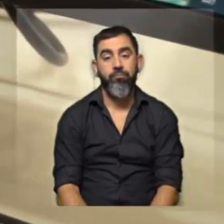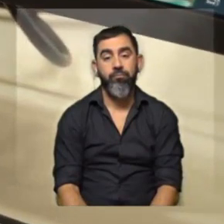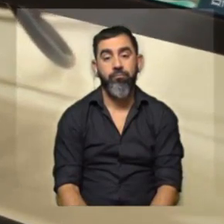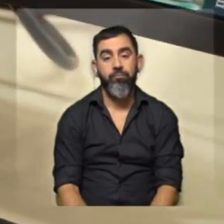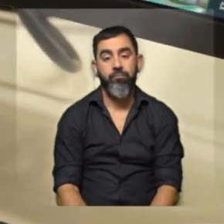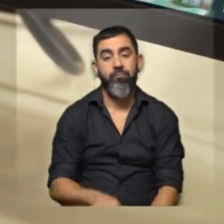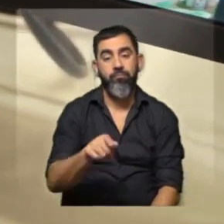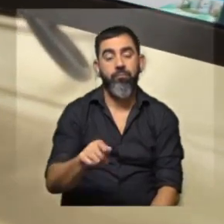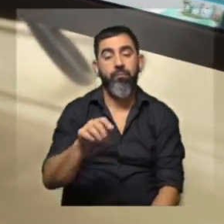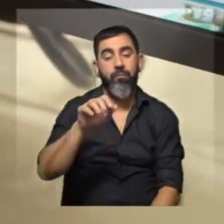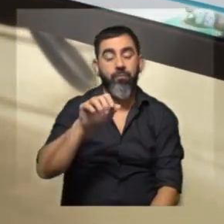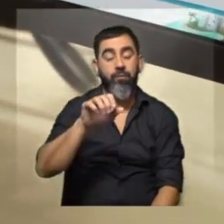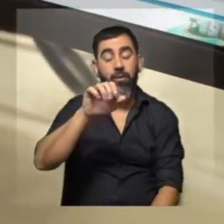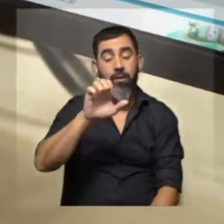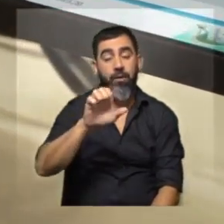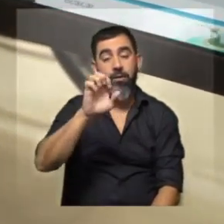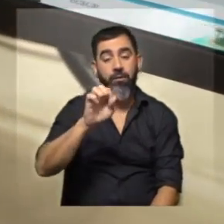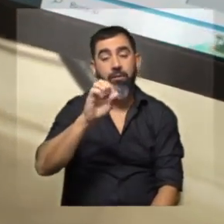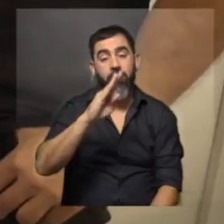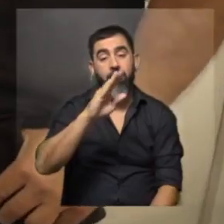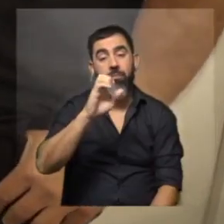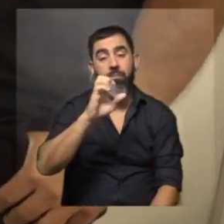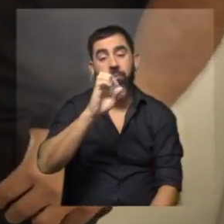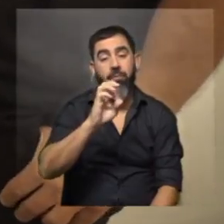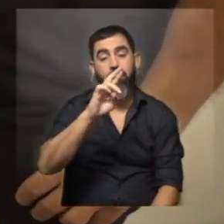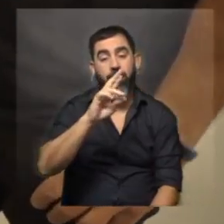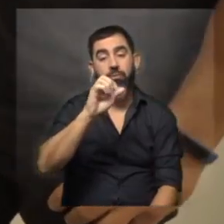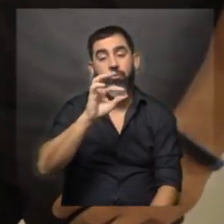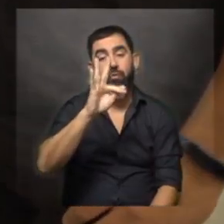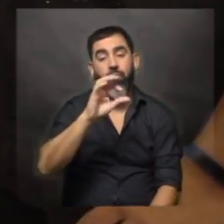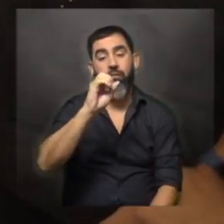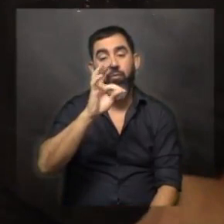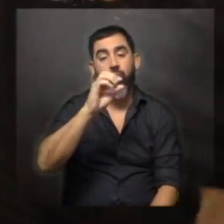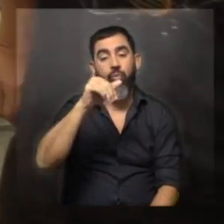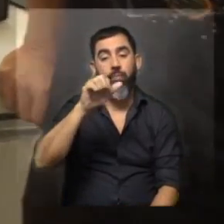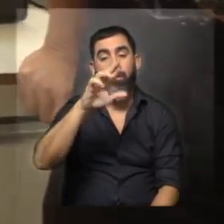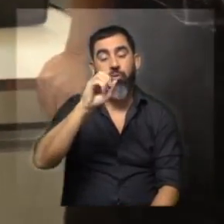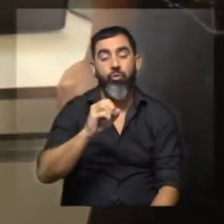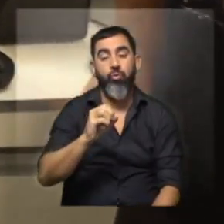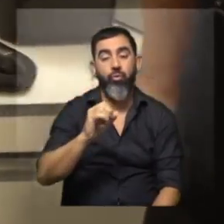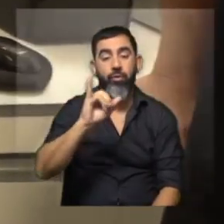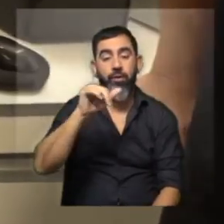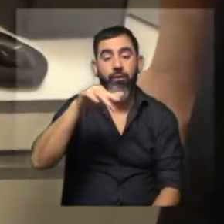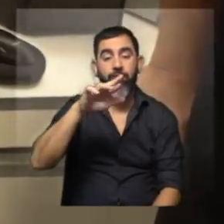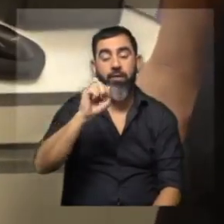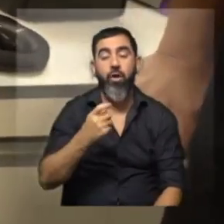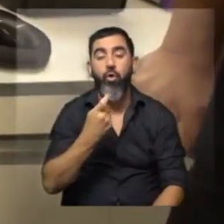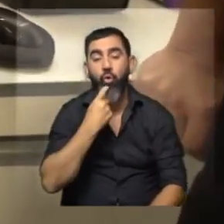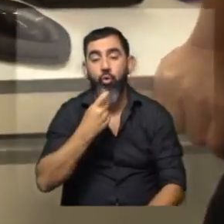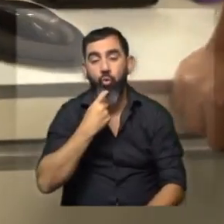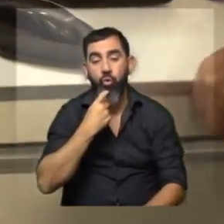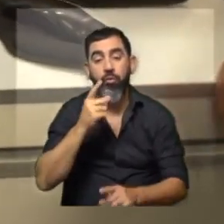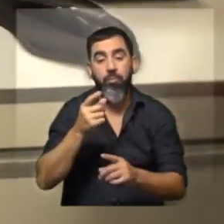Esto es un espectrofotómetro infrarrojo con un accesorio de introducción de la muestra que se le